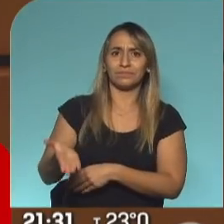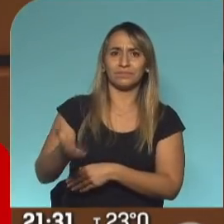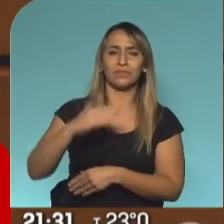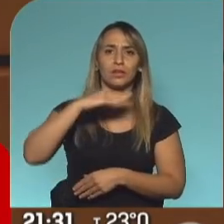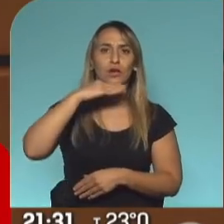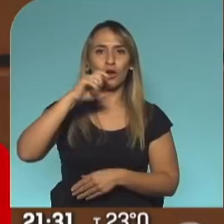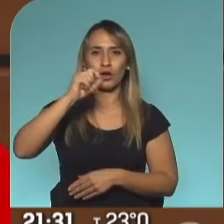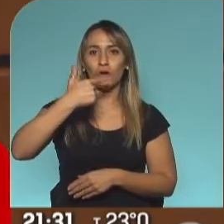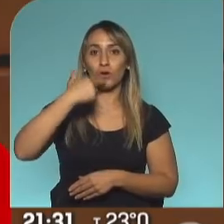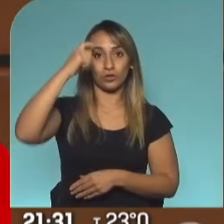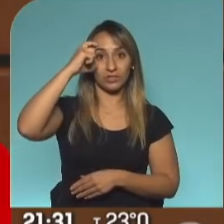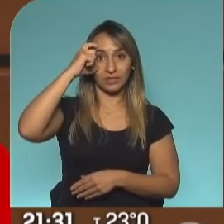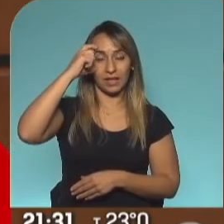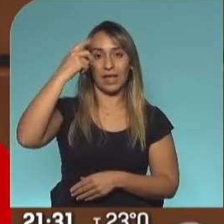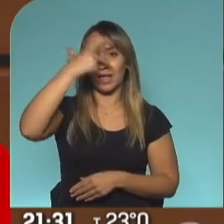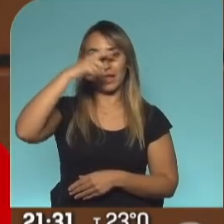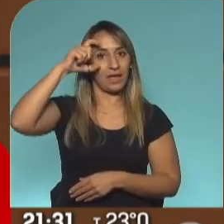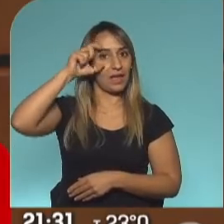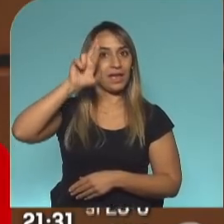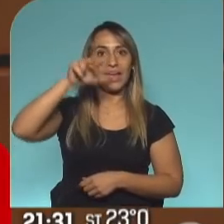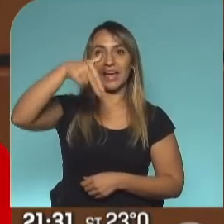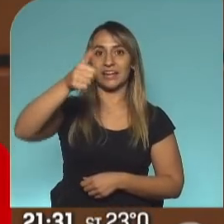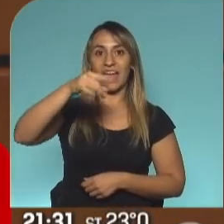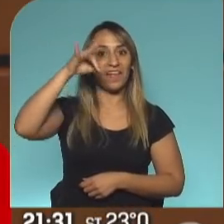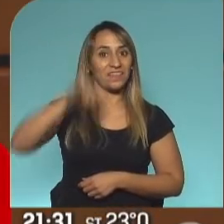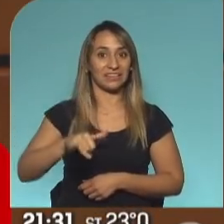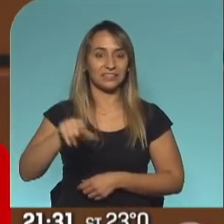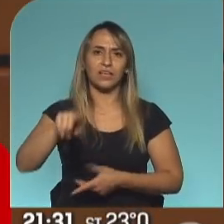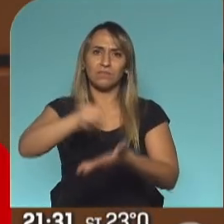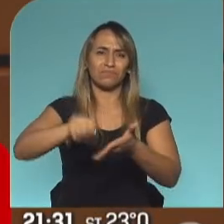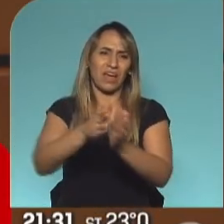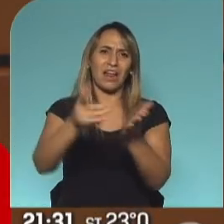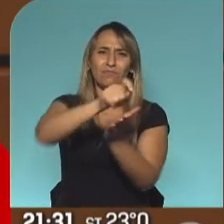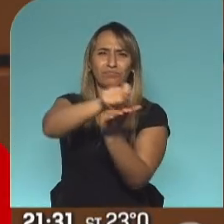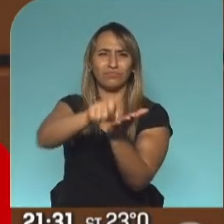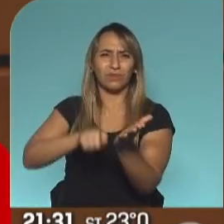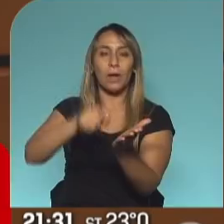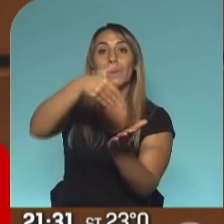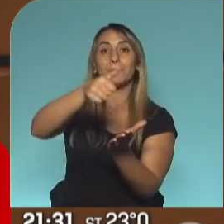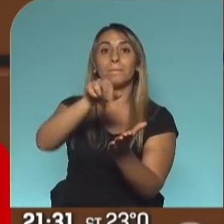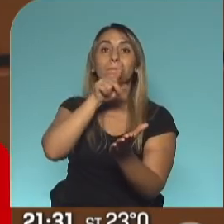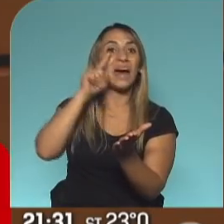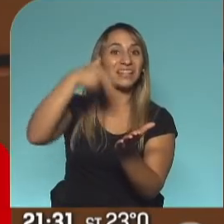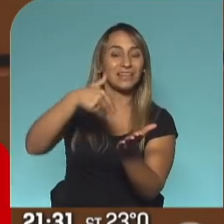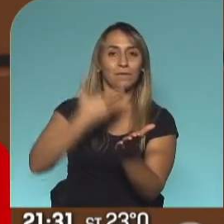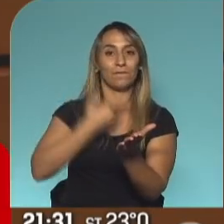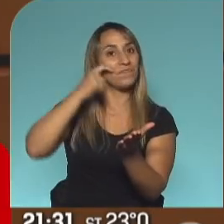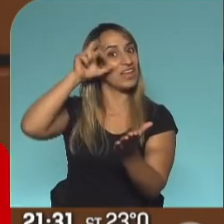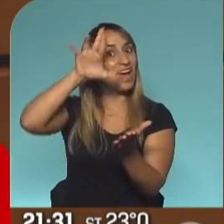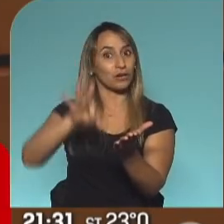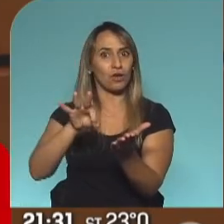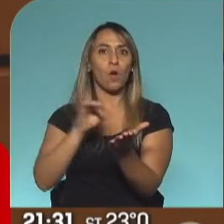Hernández, que escribió un largo poema que se llama El Martín Fierro y cuenta la historia de un gaucho y